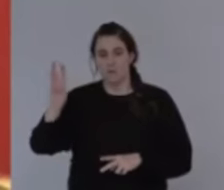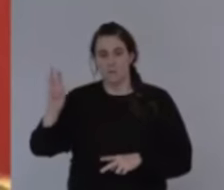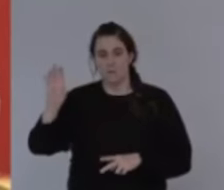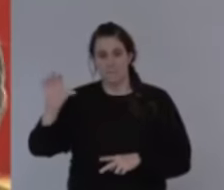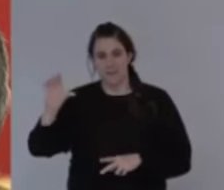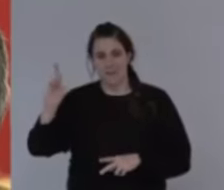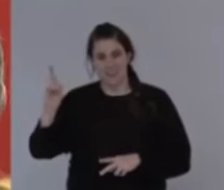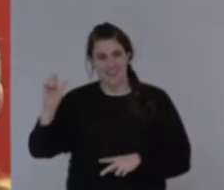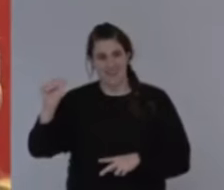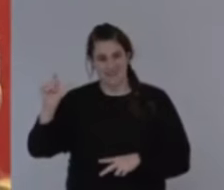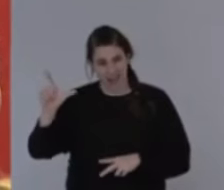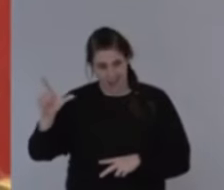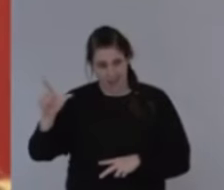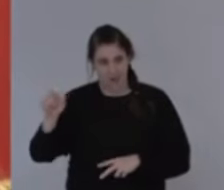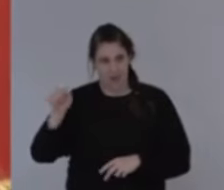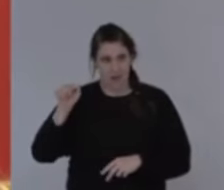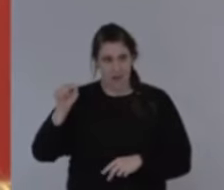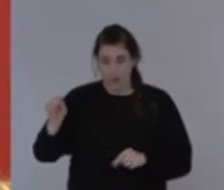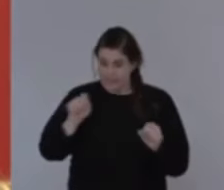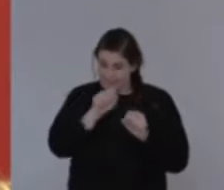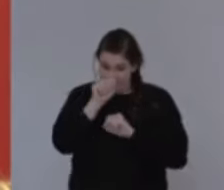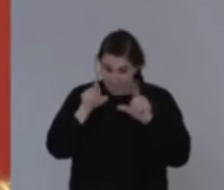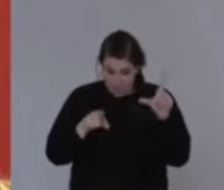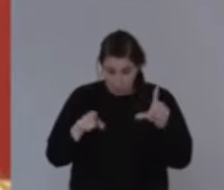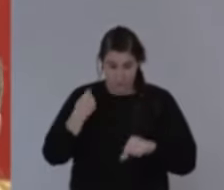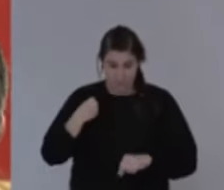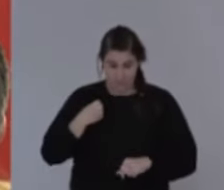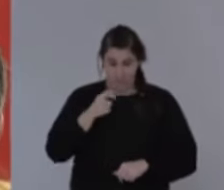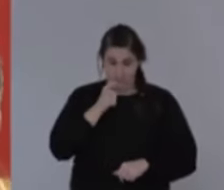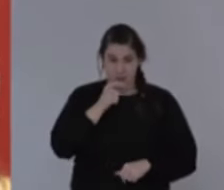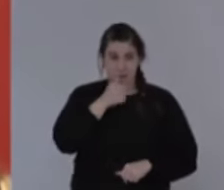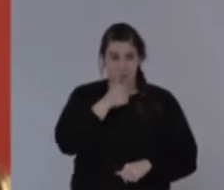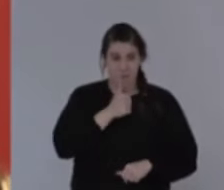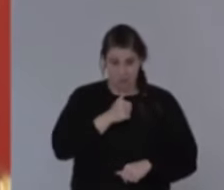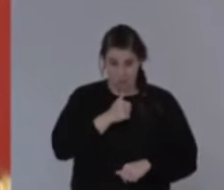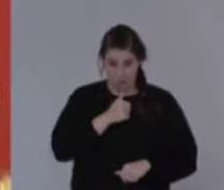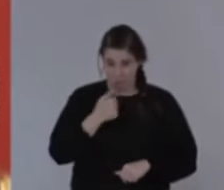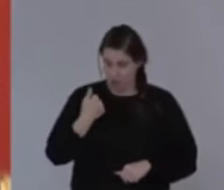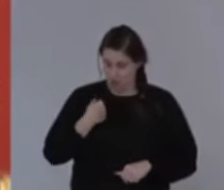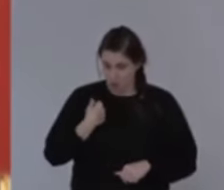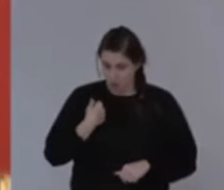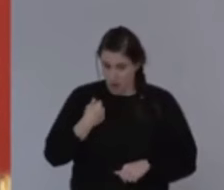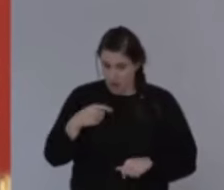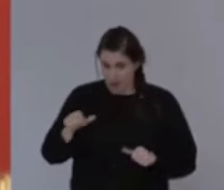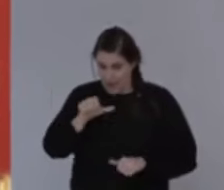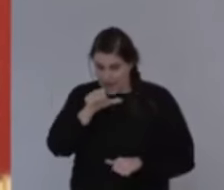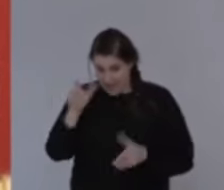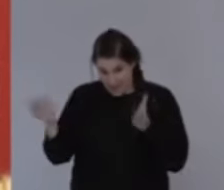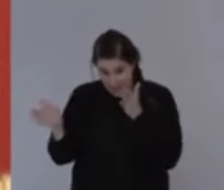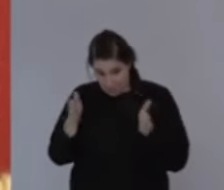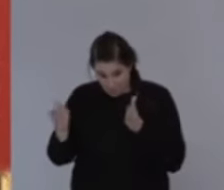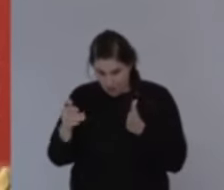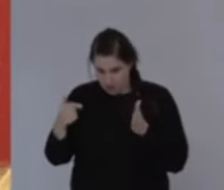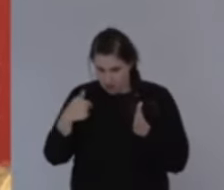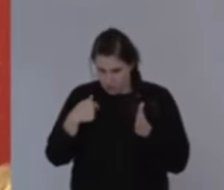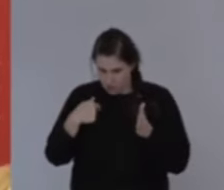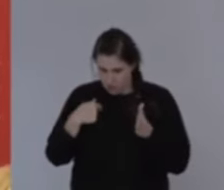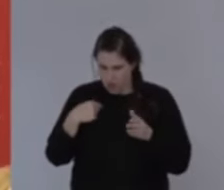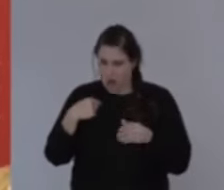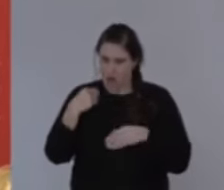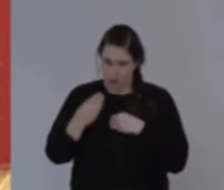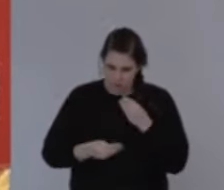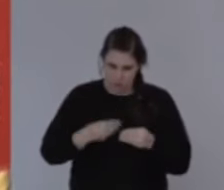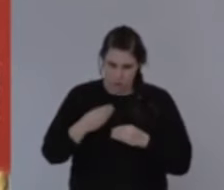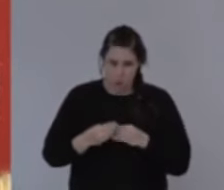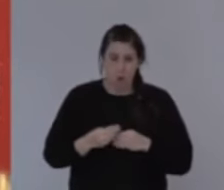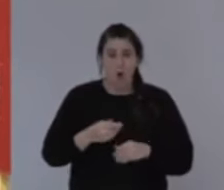Y yo esa pregunta que se hace Pedro me la he hecho, bueno, en esa época casi una vez por semana. Salíamos a una querella por